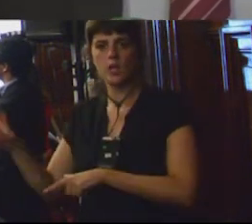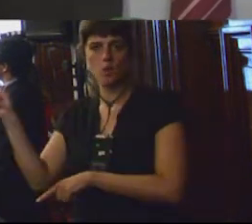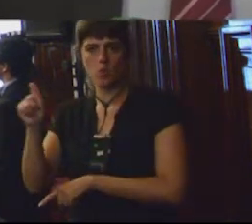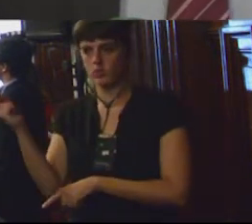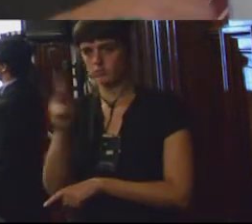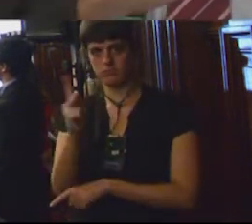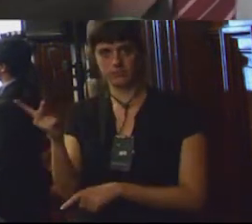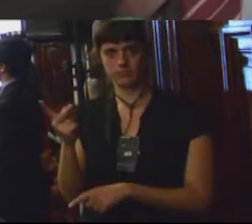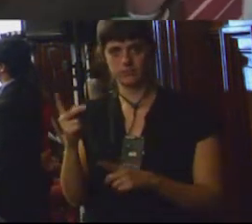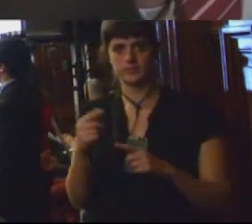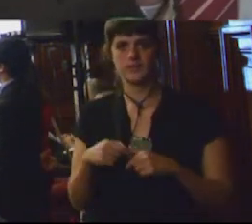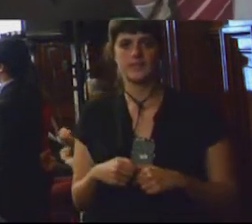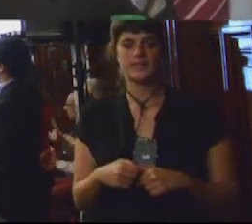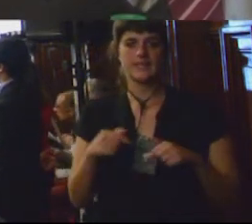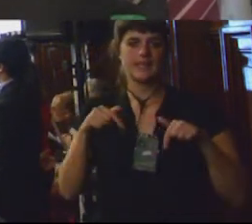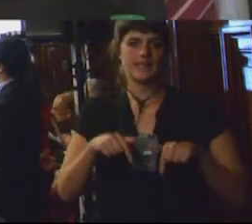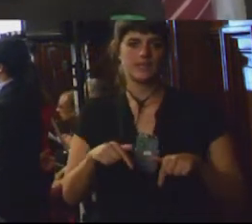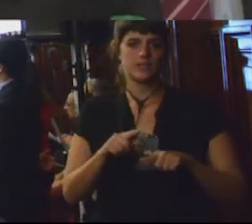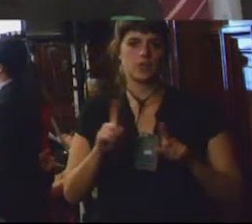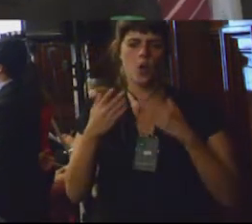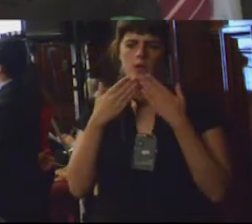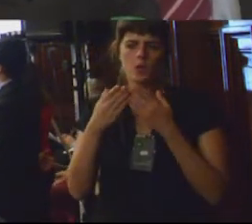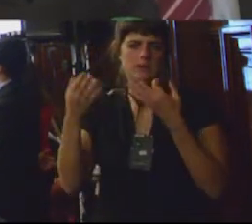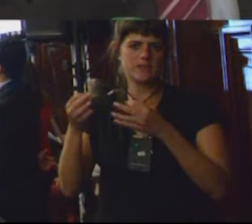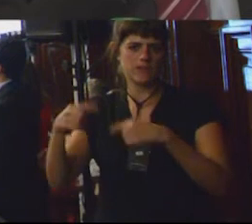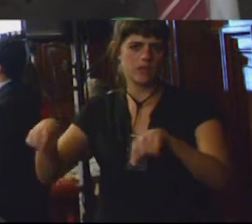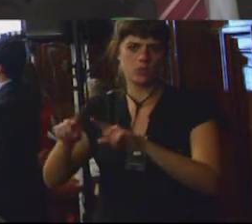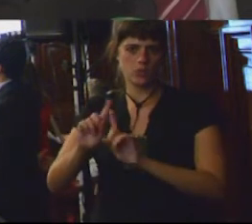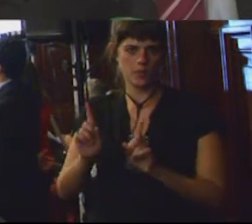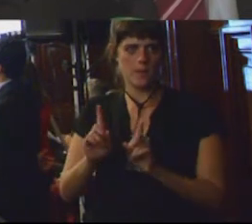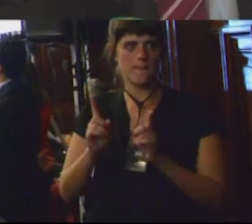una pregunta, no es específicamente a los auditores del trabajo, pero